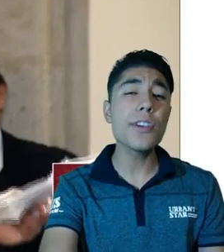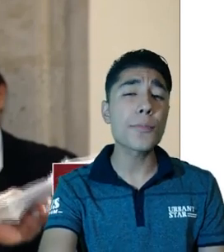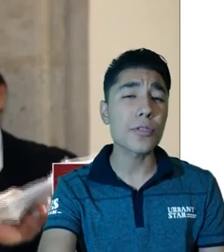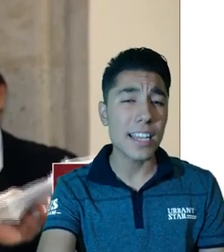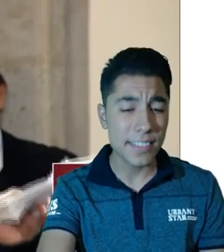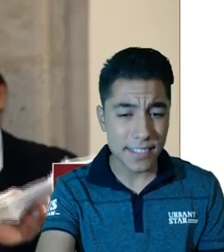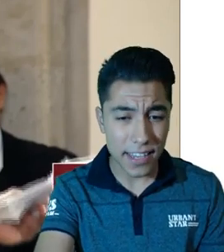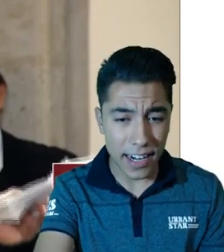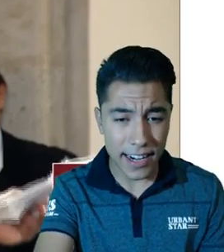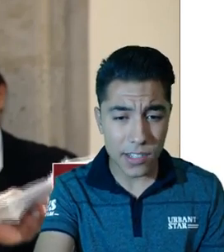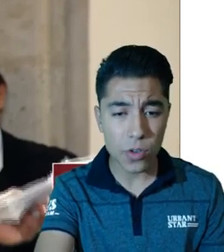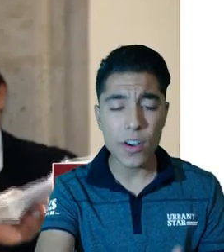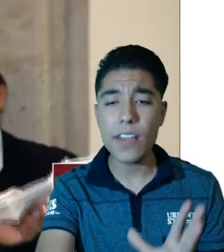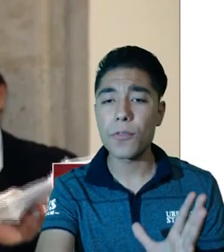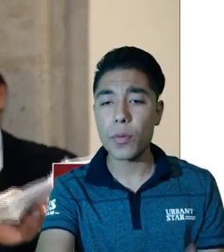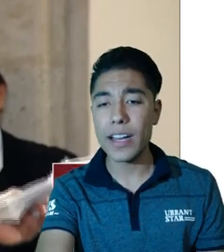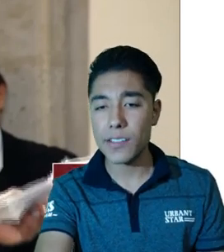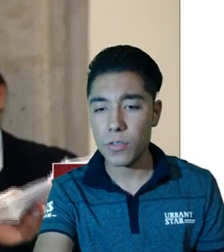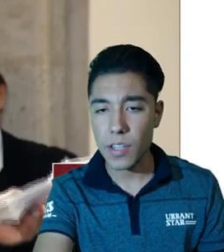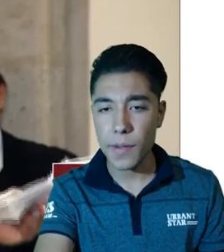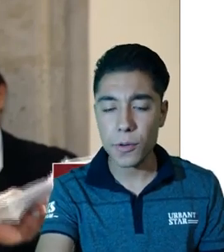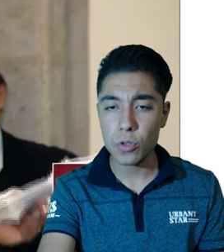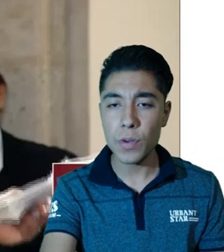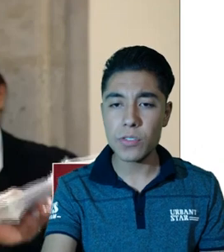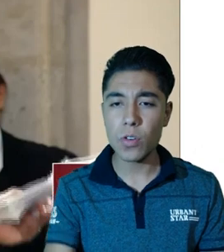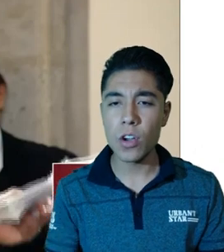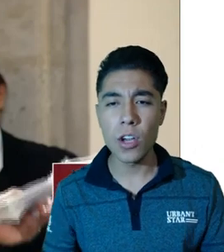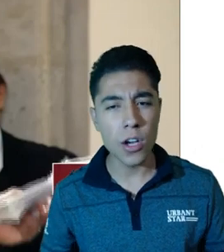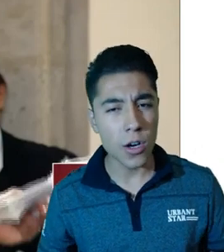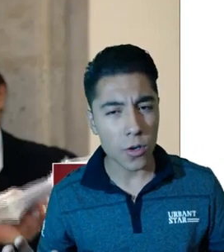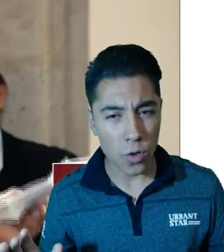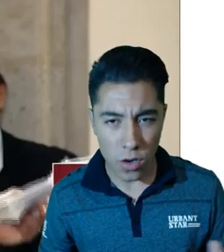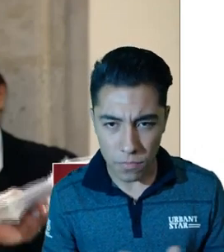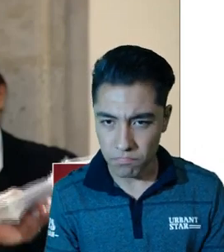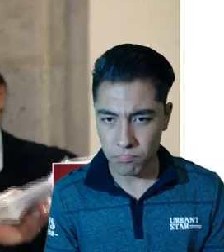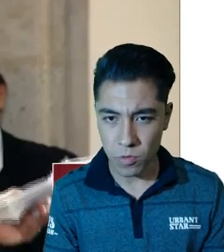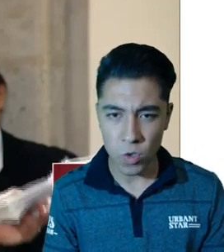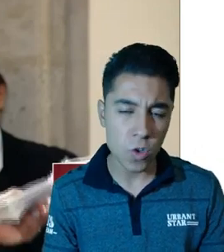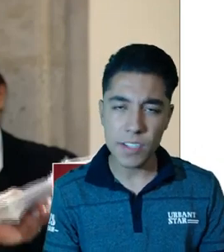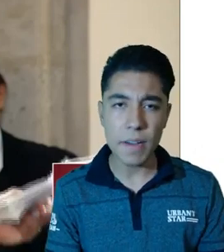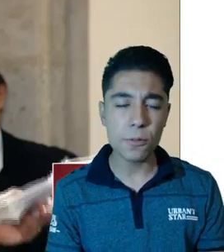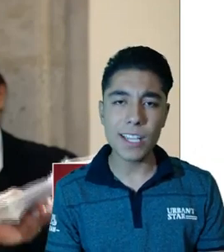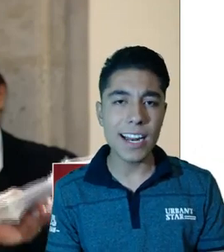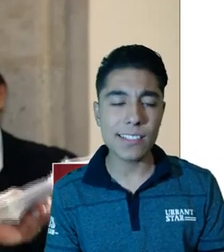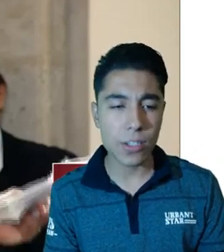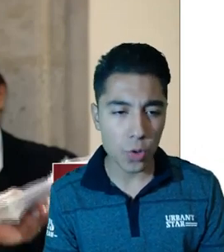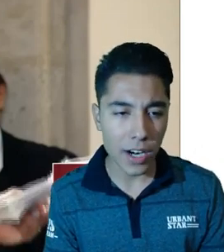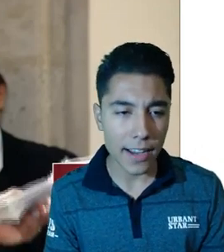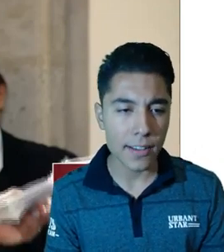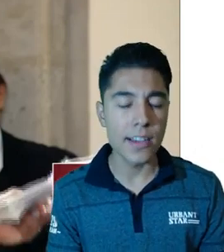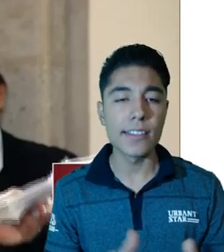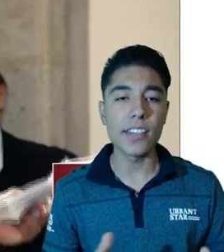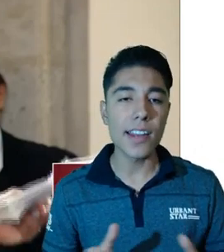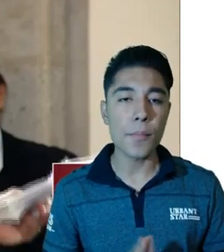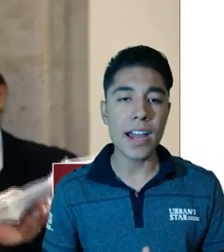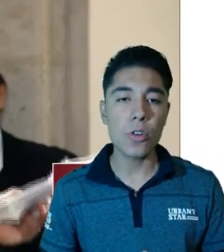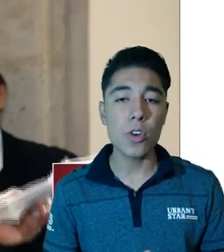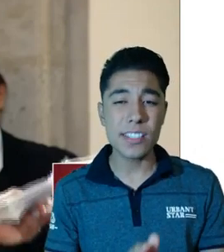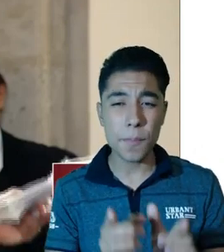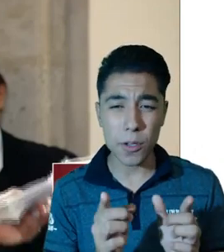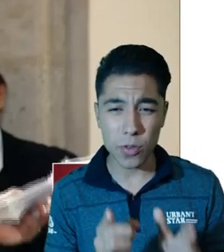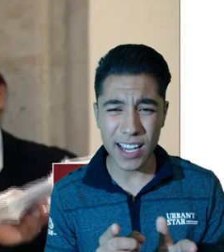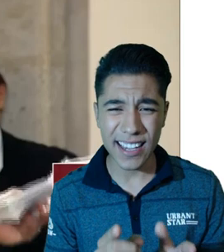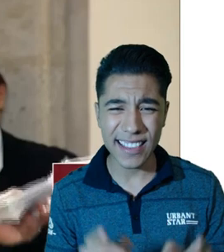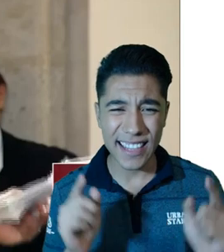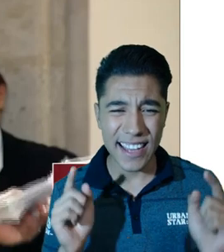Entonces, muy importante señalar esto, informárselos también, por supuesto. No, no se va a apostar a la censura. Sin embargo,